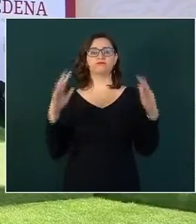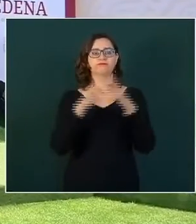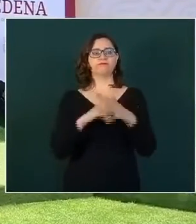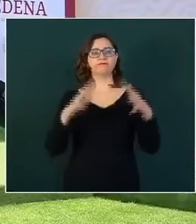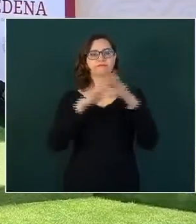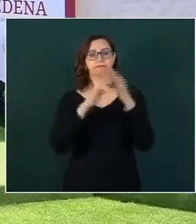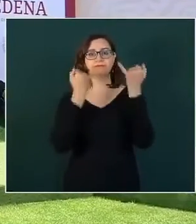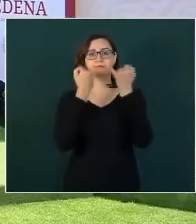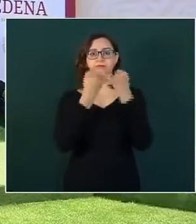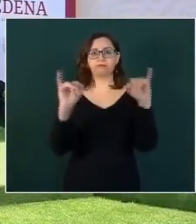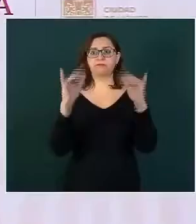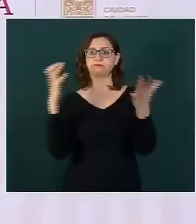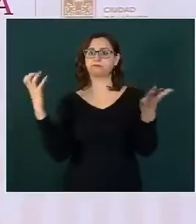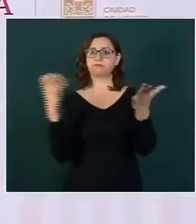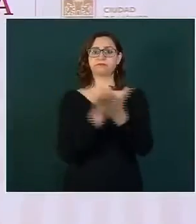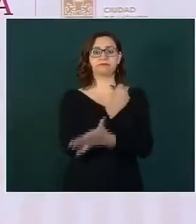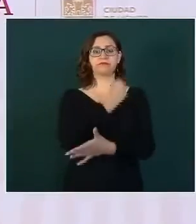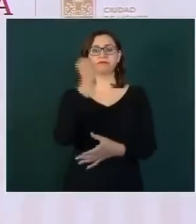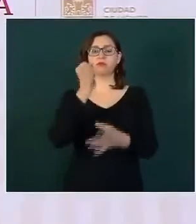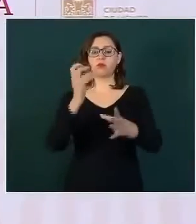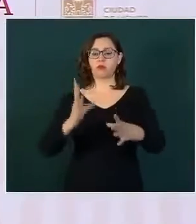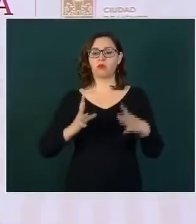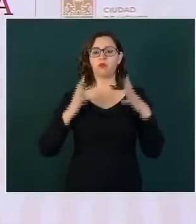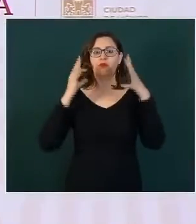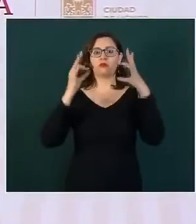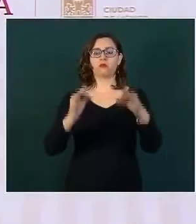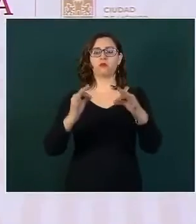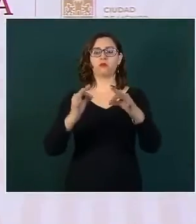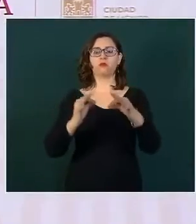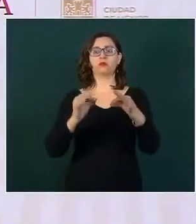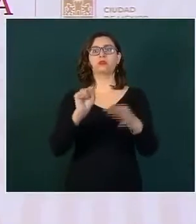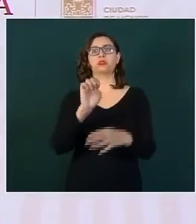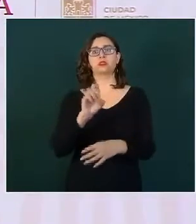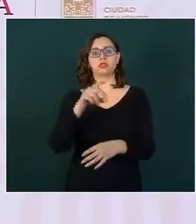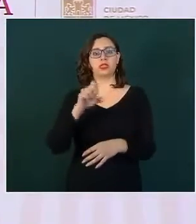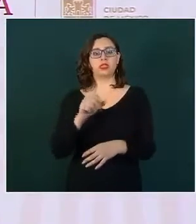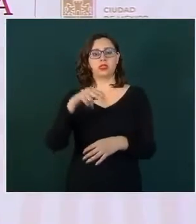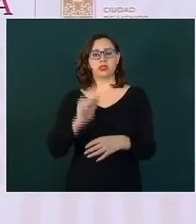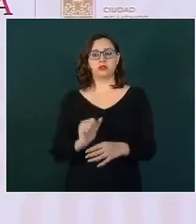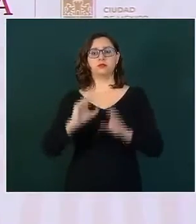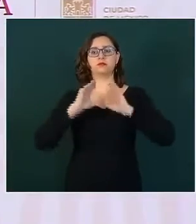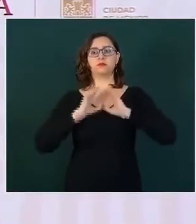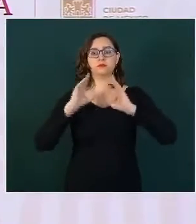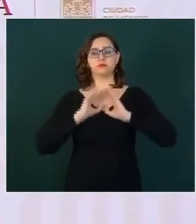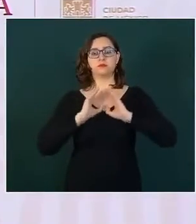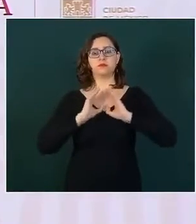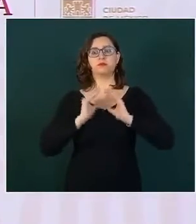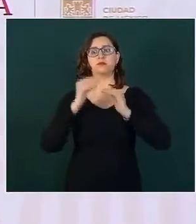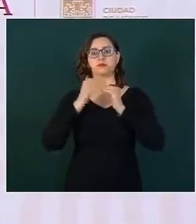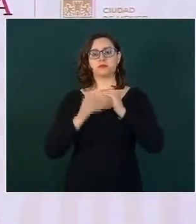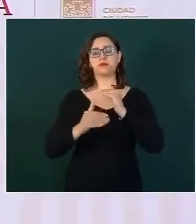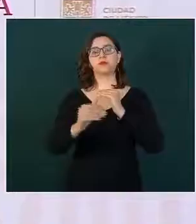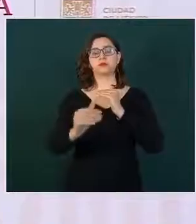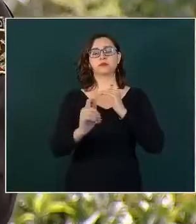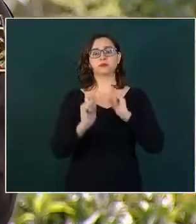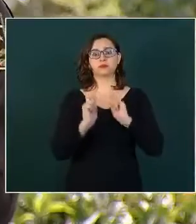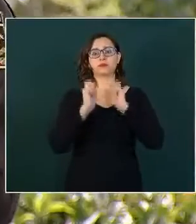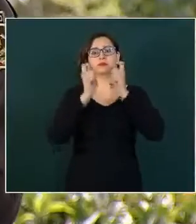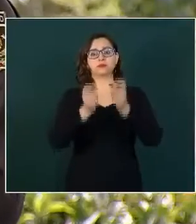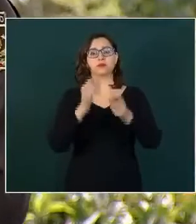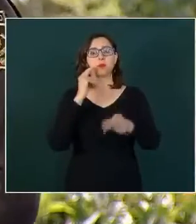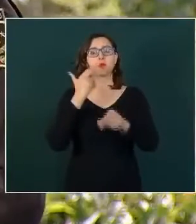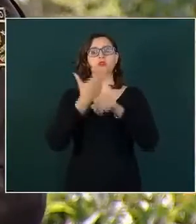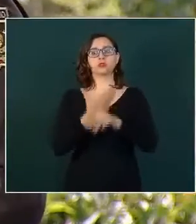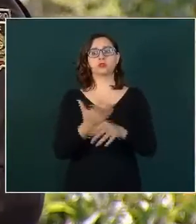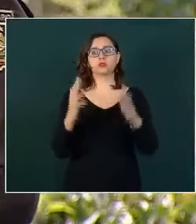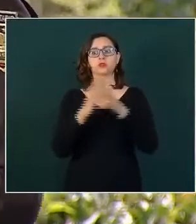nacional fue decretada su creación como Secretaría de Estado y del Despacho de Guerra y con encargo